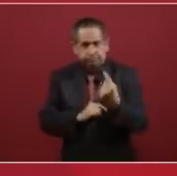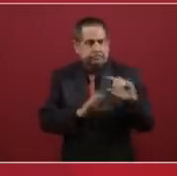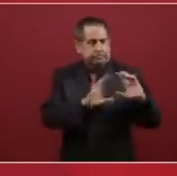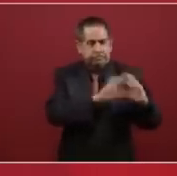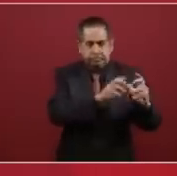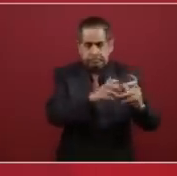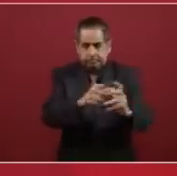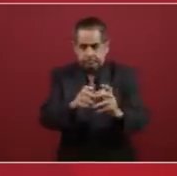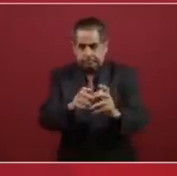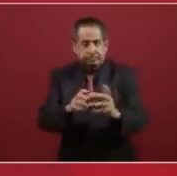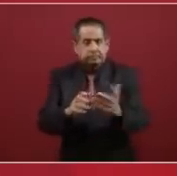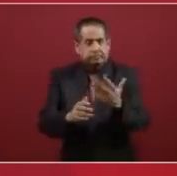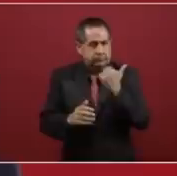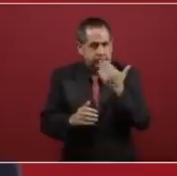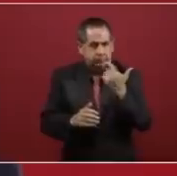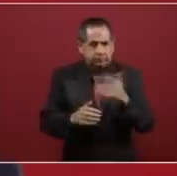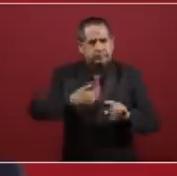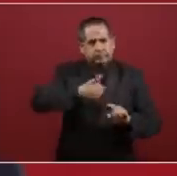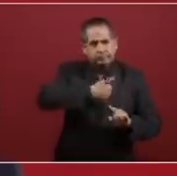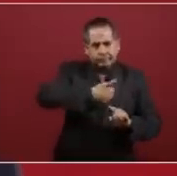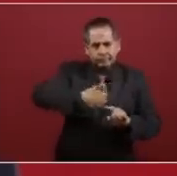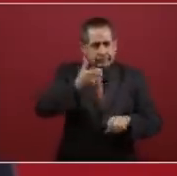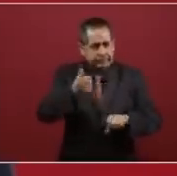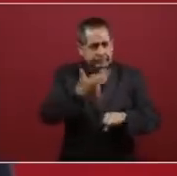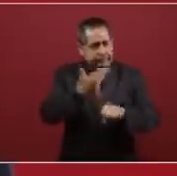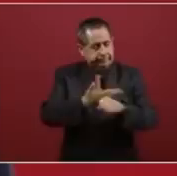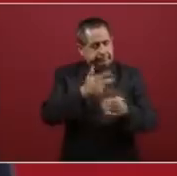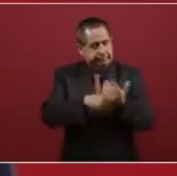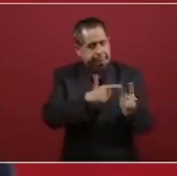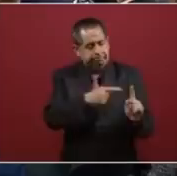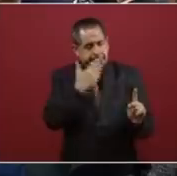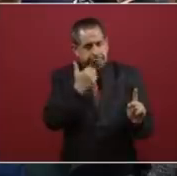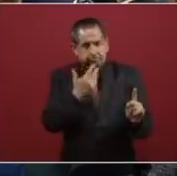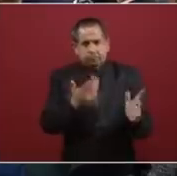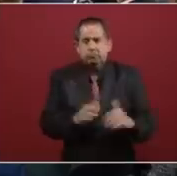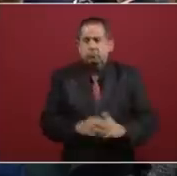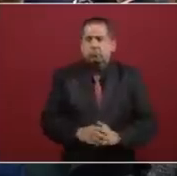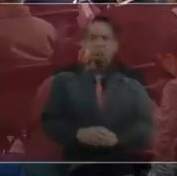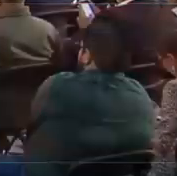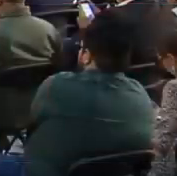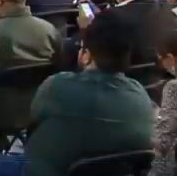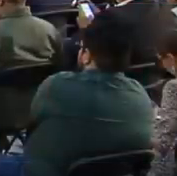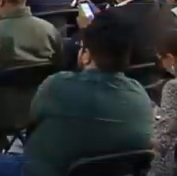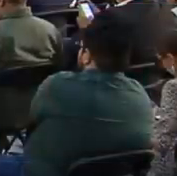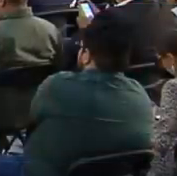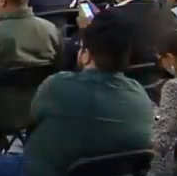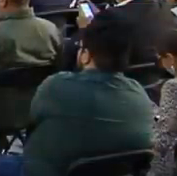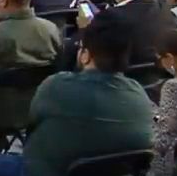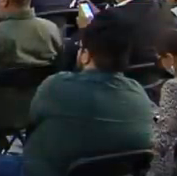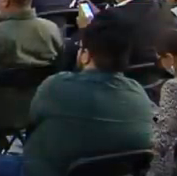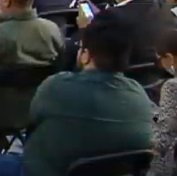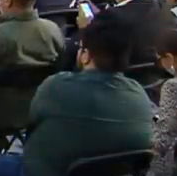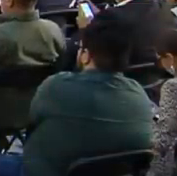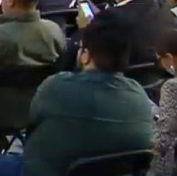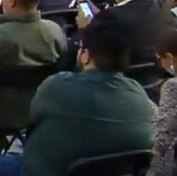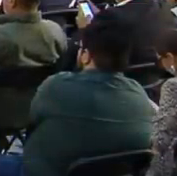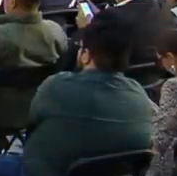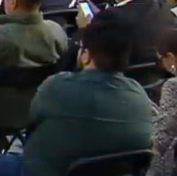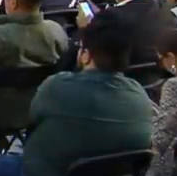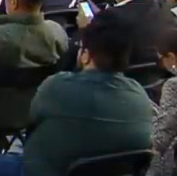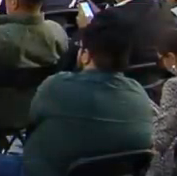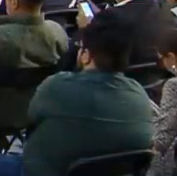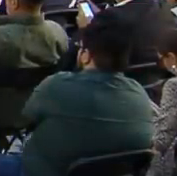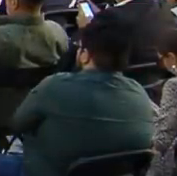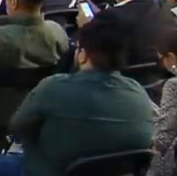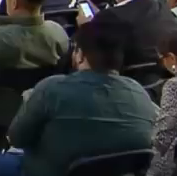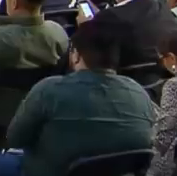delegaciones por secretarías, en algunos estados hasta 30, 40